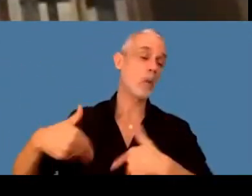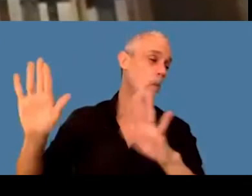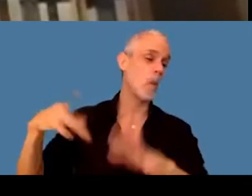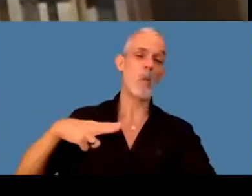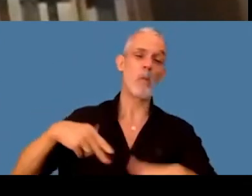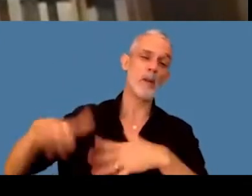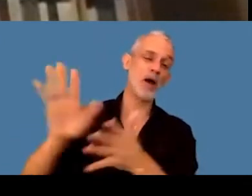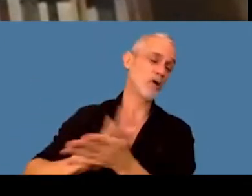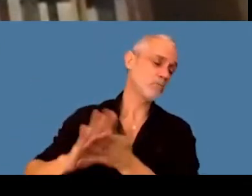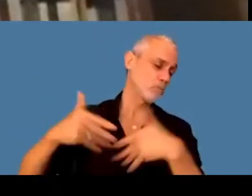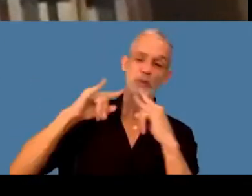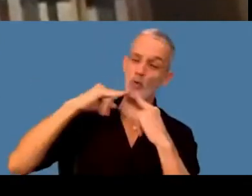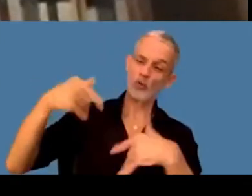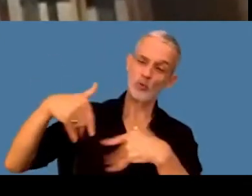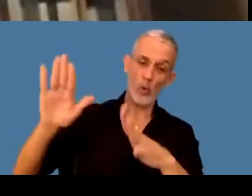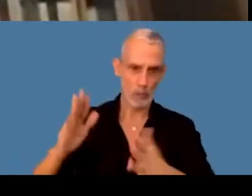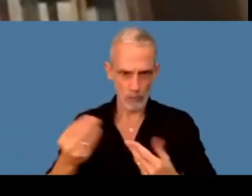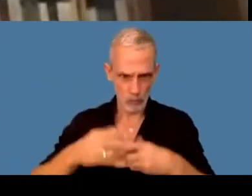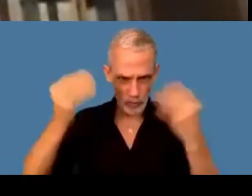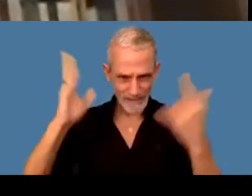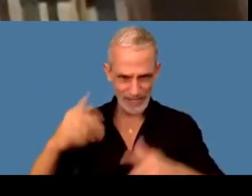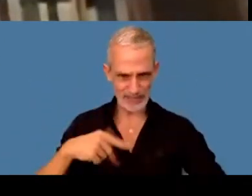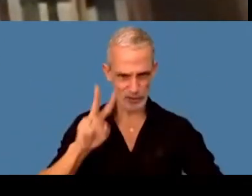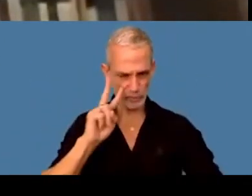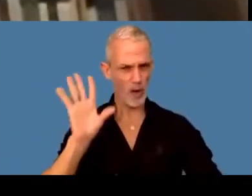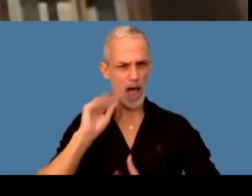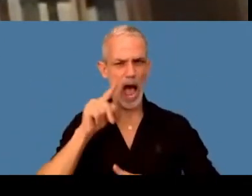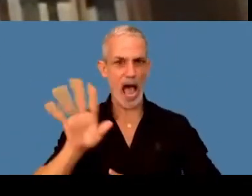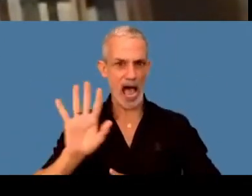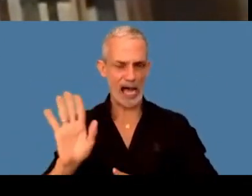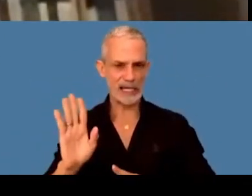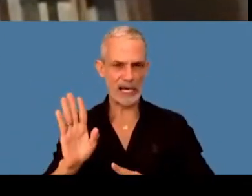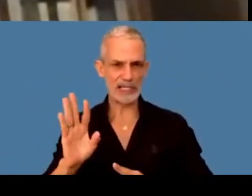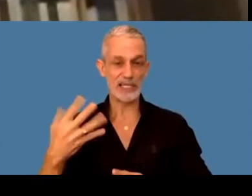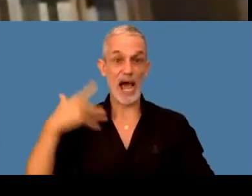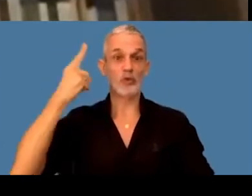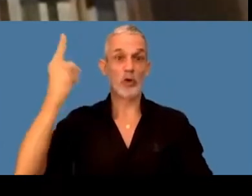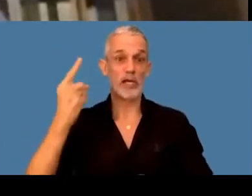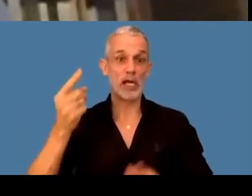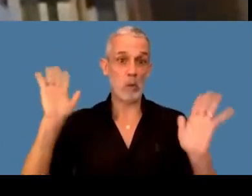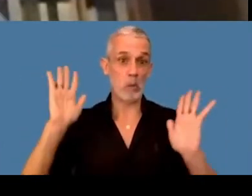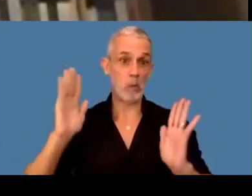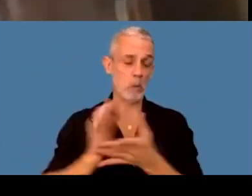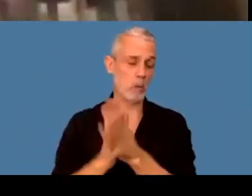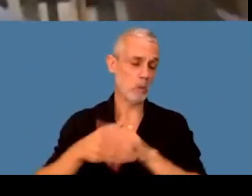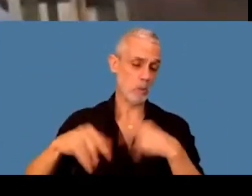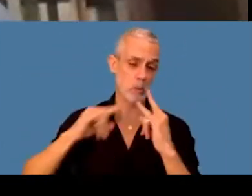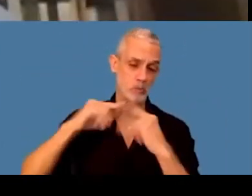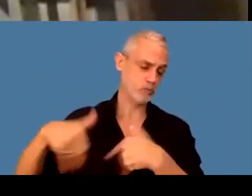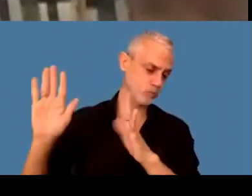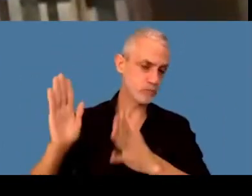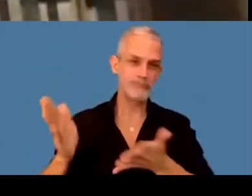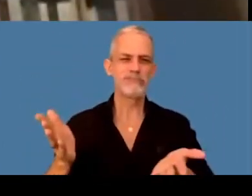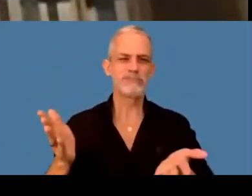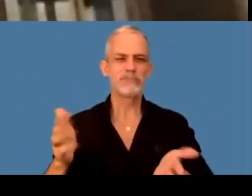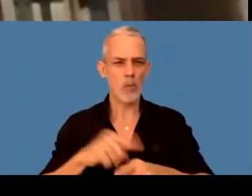resuélvanlo ustedes. Yo lo he escuchado en determinado momento de determinadas autoridades. A veces, a ver, quizás en algún momento